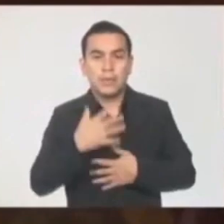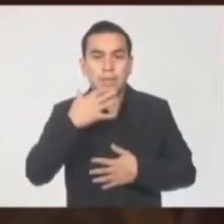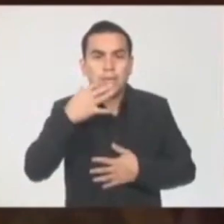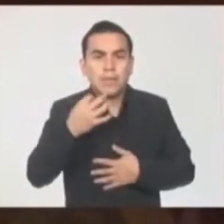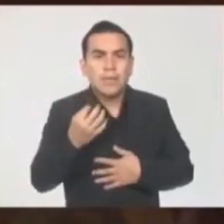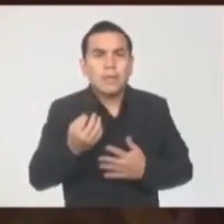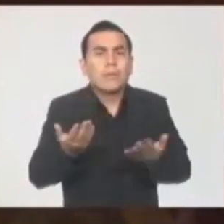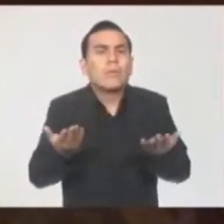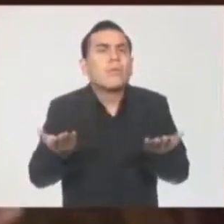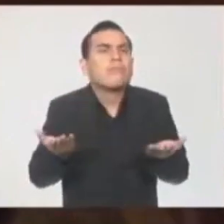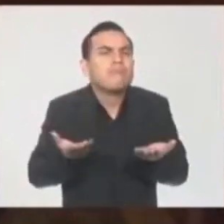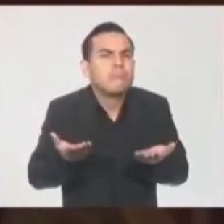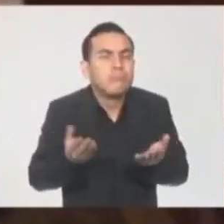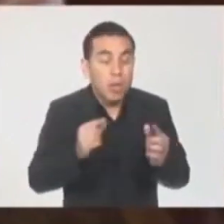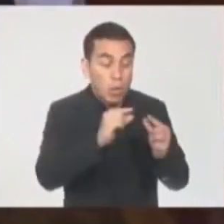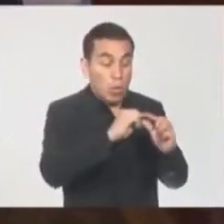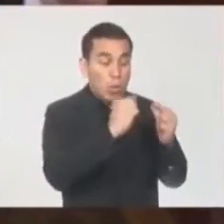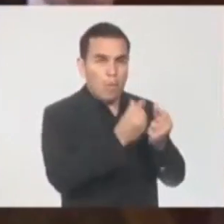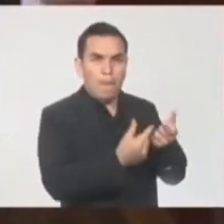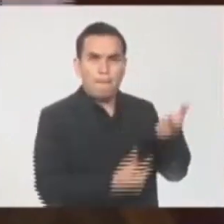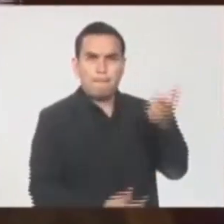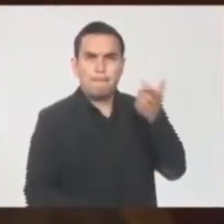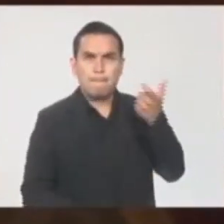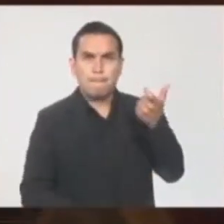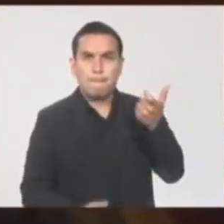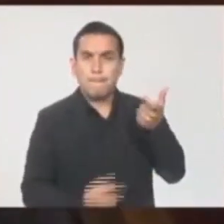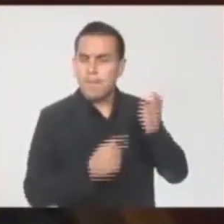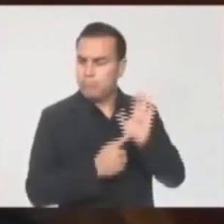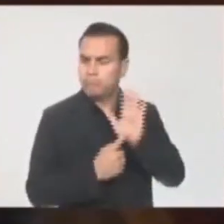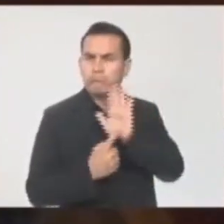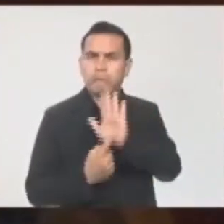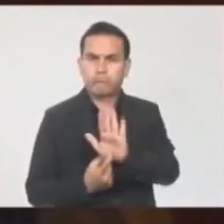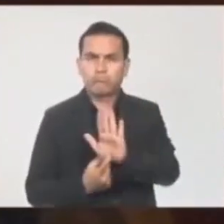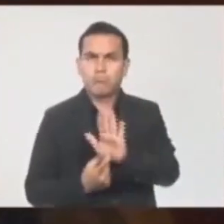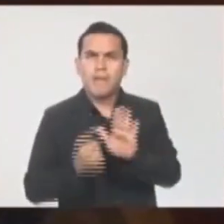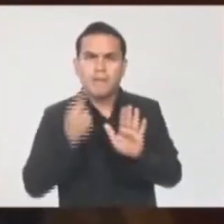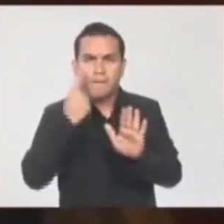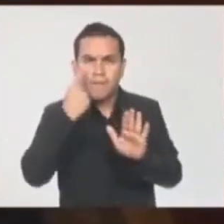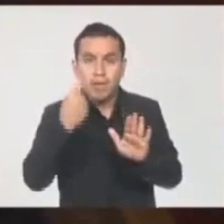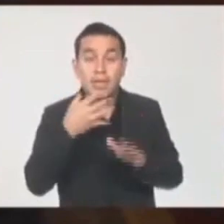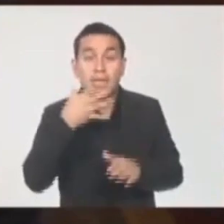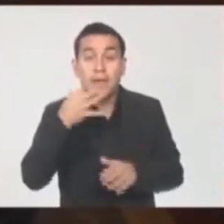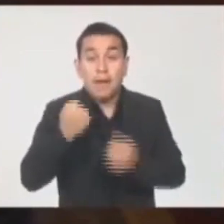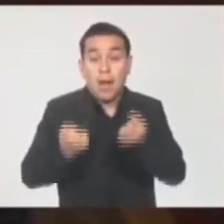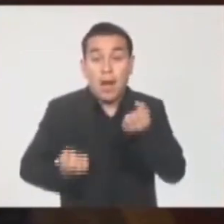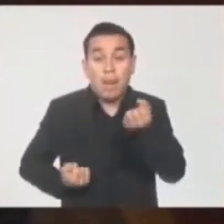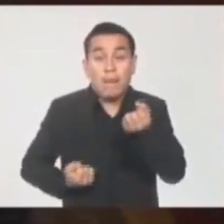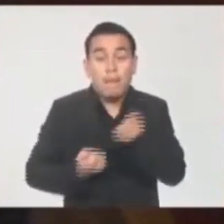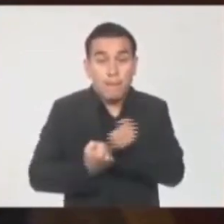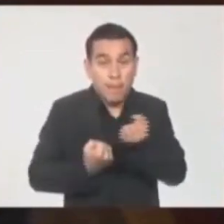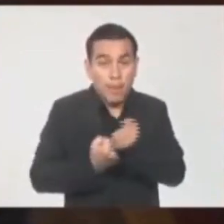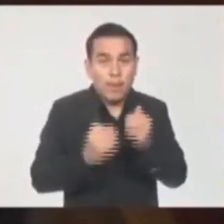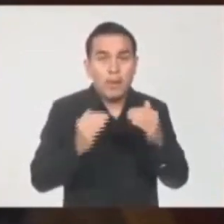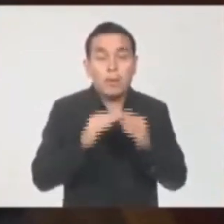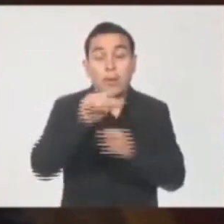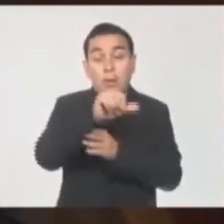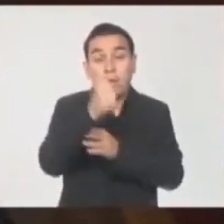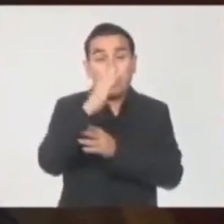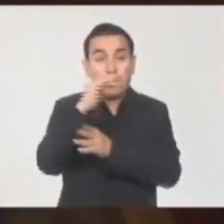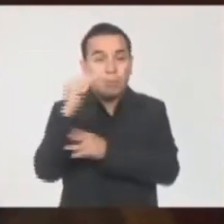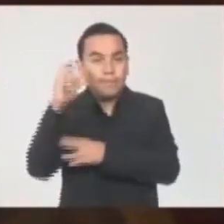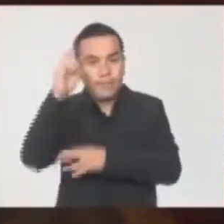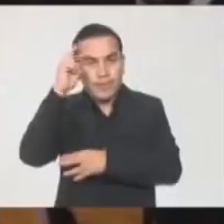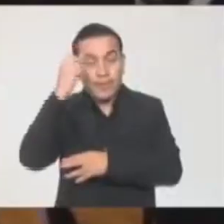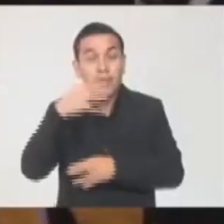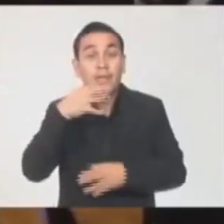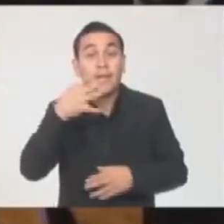Pero que los poderes fácticos ahora estén dando la cara a plena luz del día y con poderosos apoyos nacionales e internacionales nos demuestra